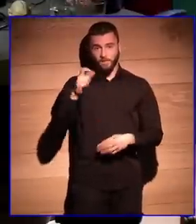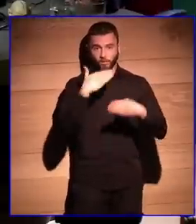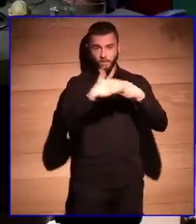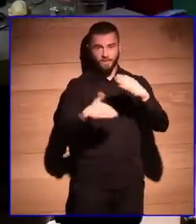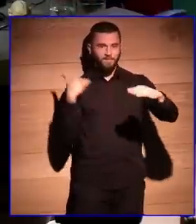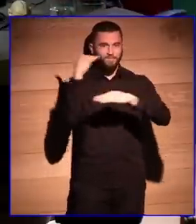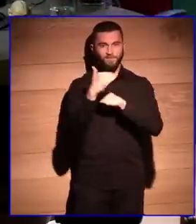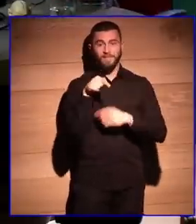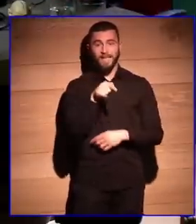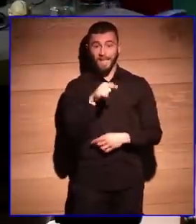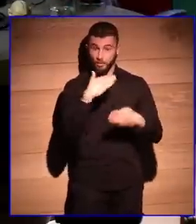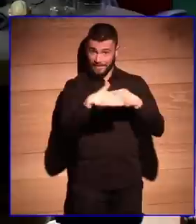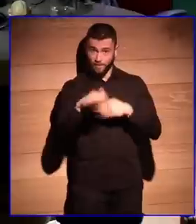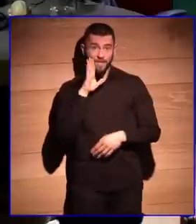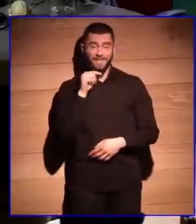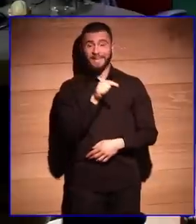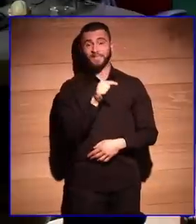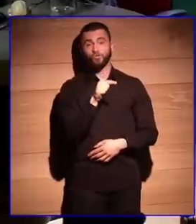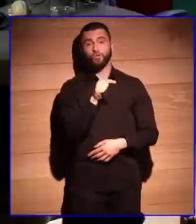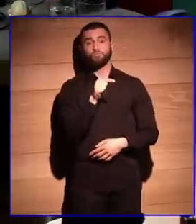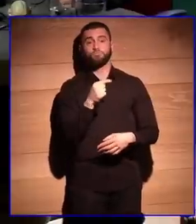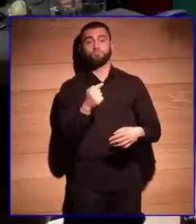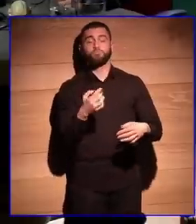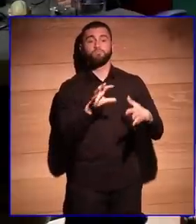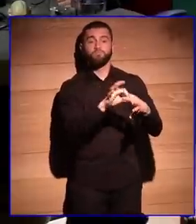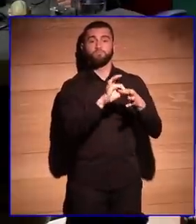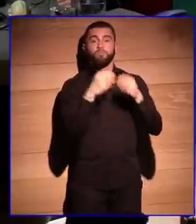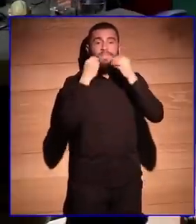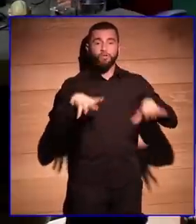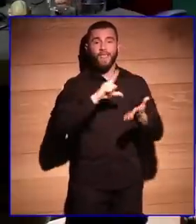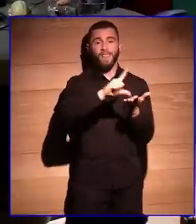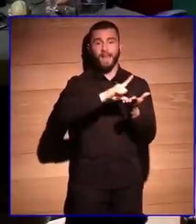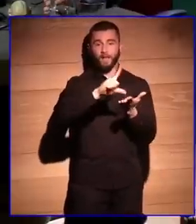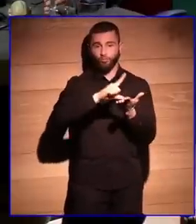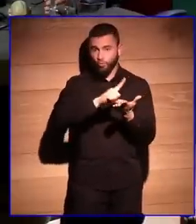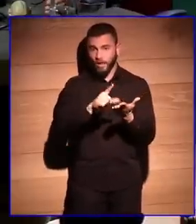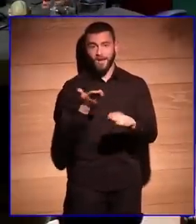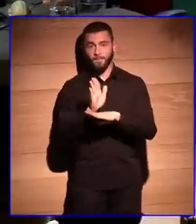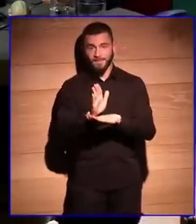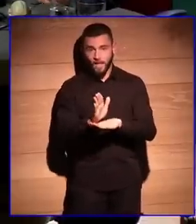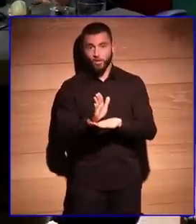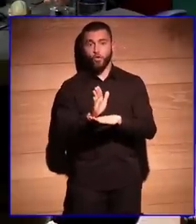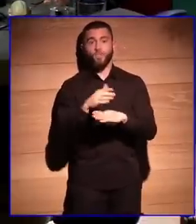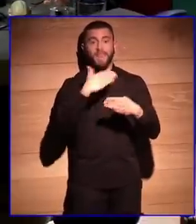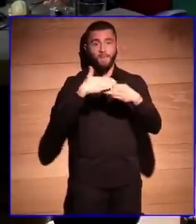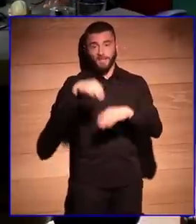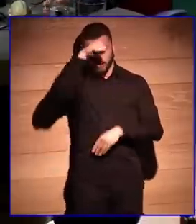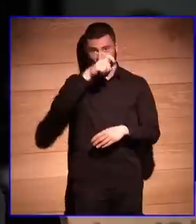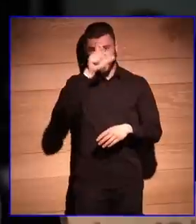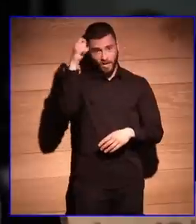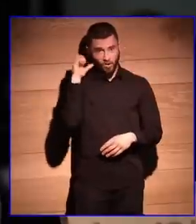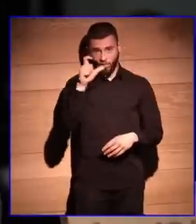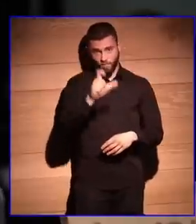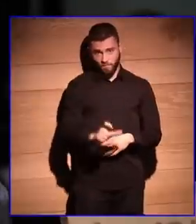límites. Esos límites forman parte de la historia de la literatura como representación precisamente de los límites del hombre y